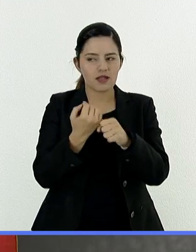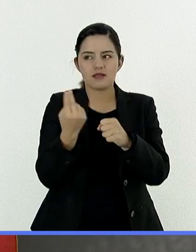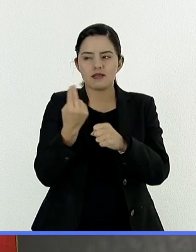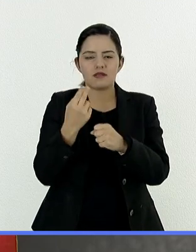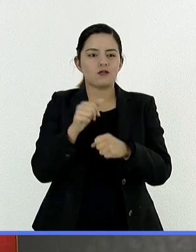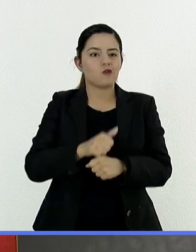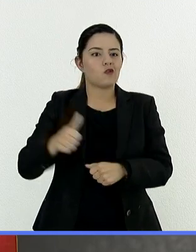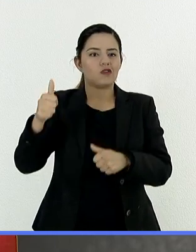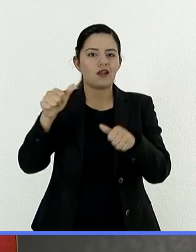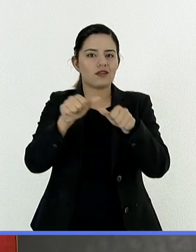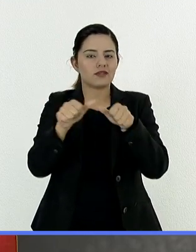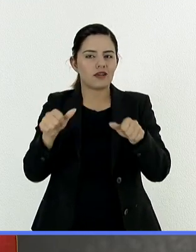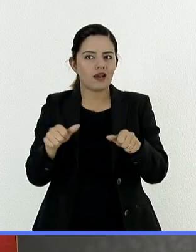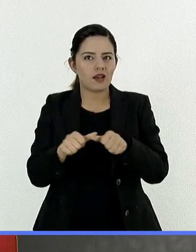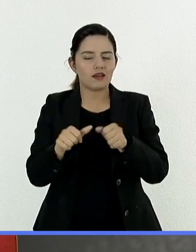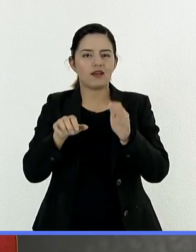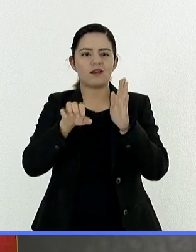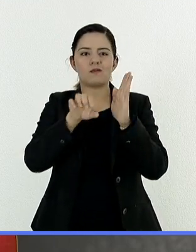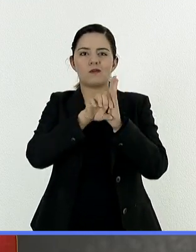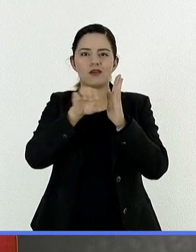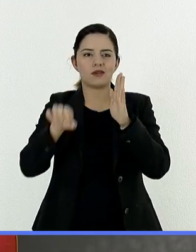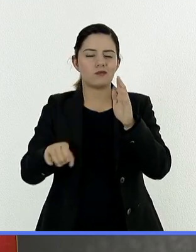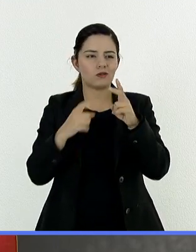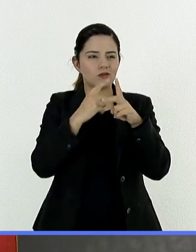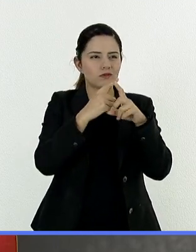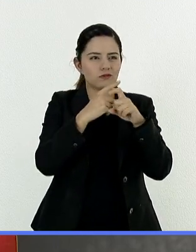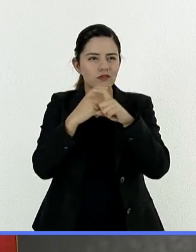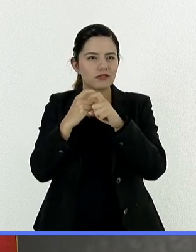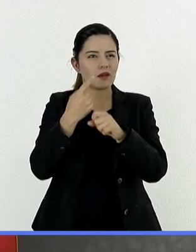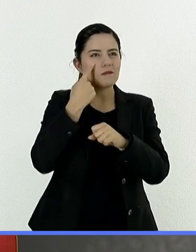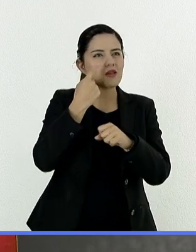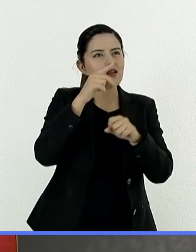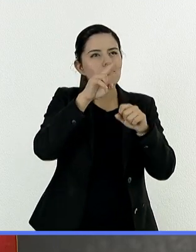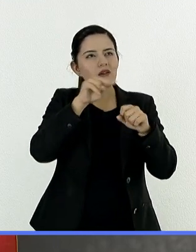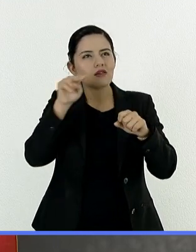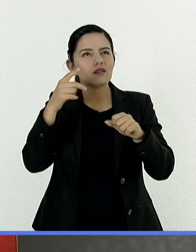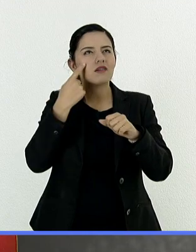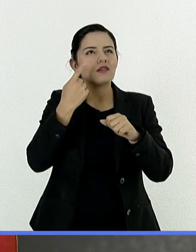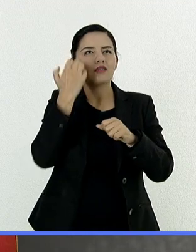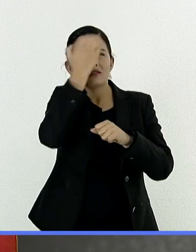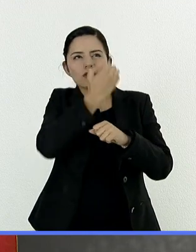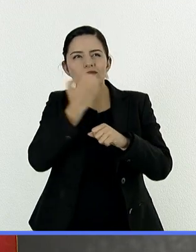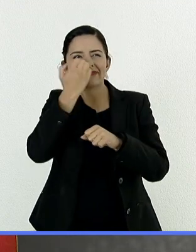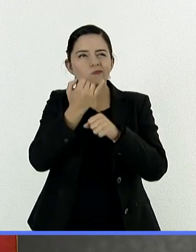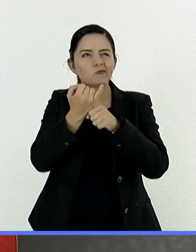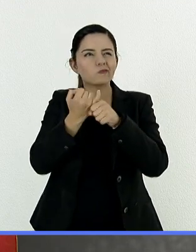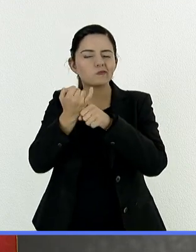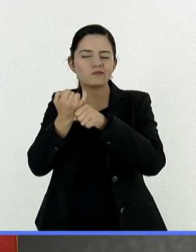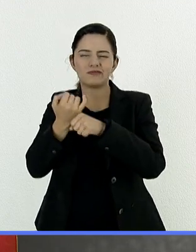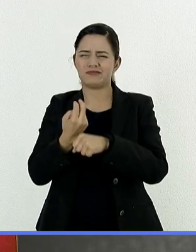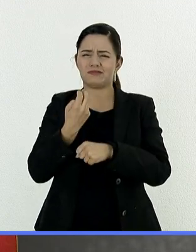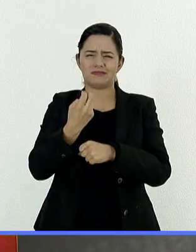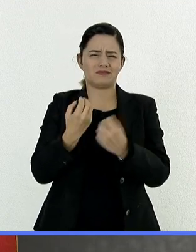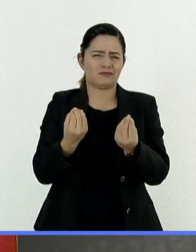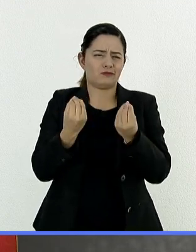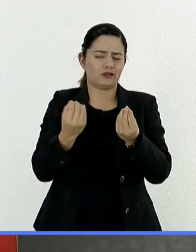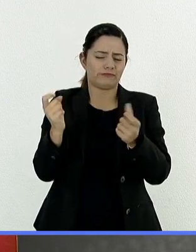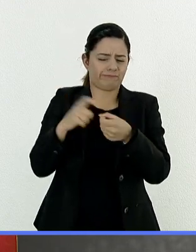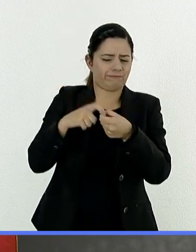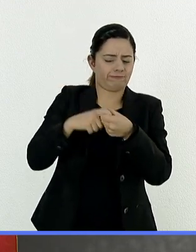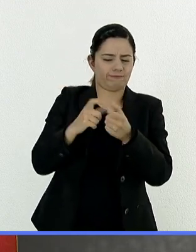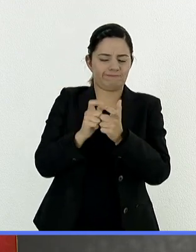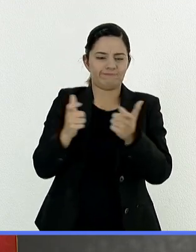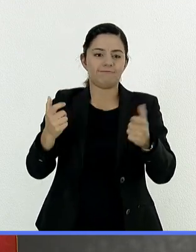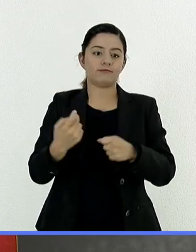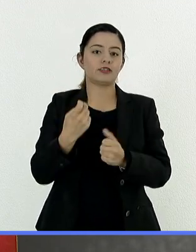en fin es es muy muy rico el aspecto y queremos Con esto decir el proyecto gran acuífero Maya